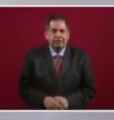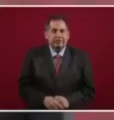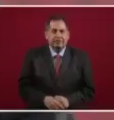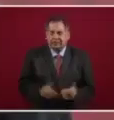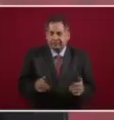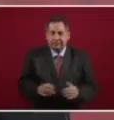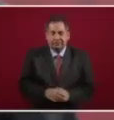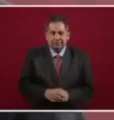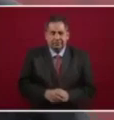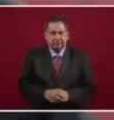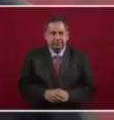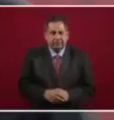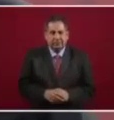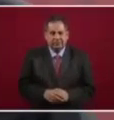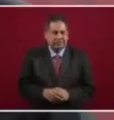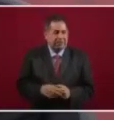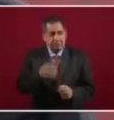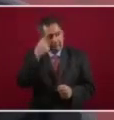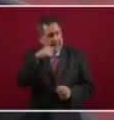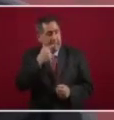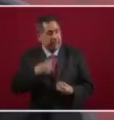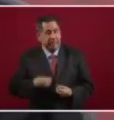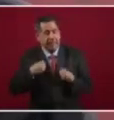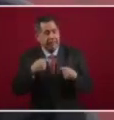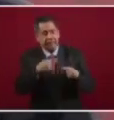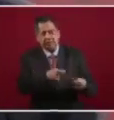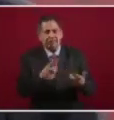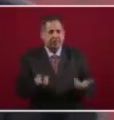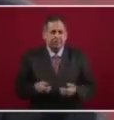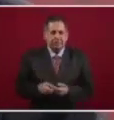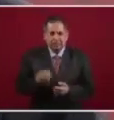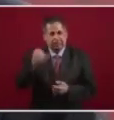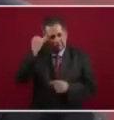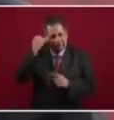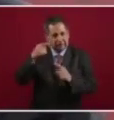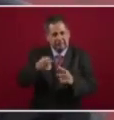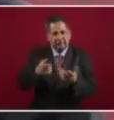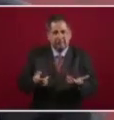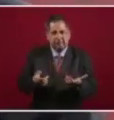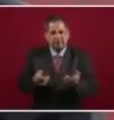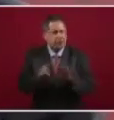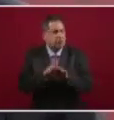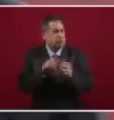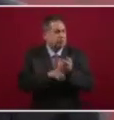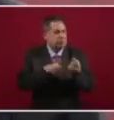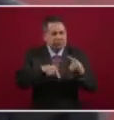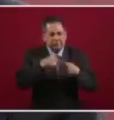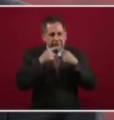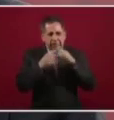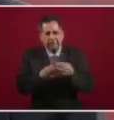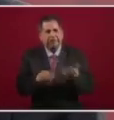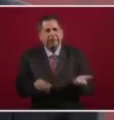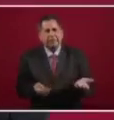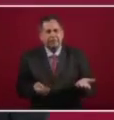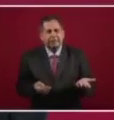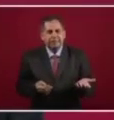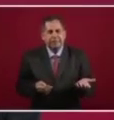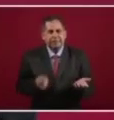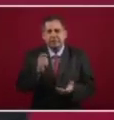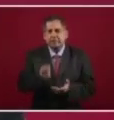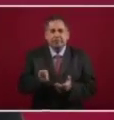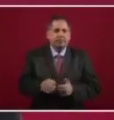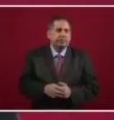O sea, toda la vida. En eso consistió el desmantelamiento de